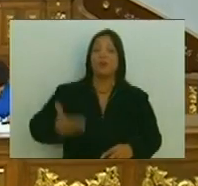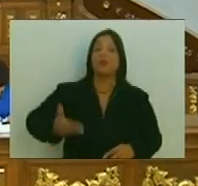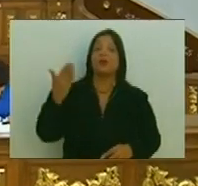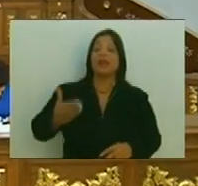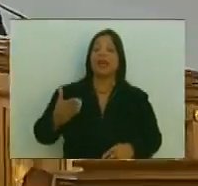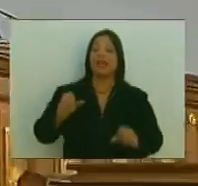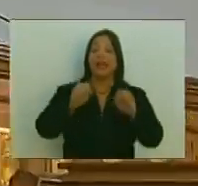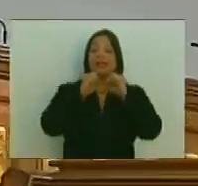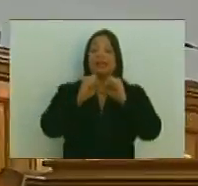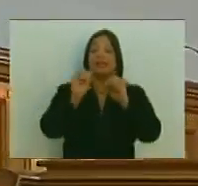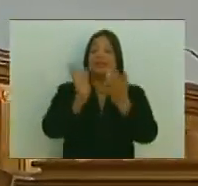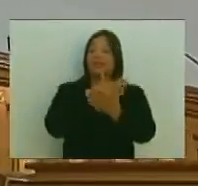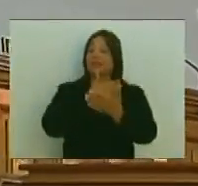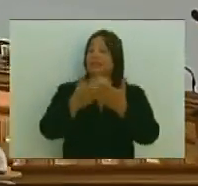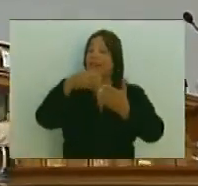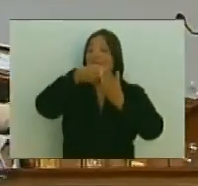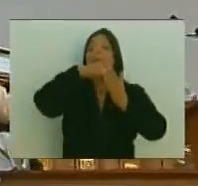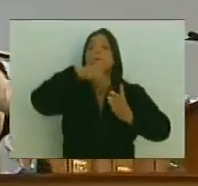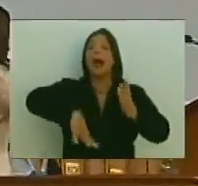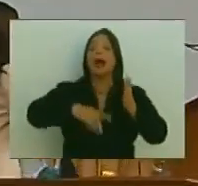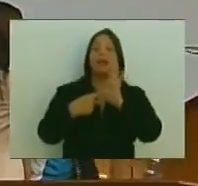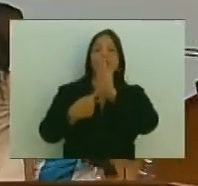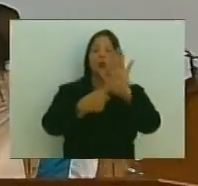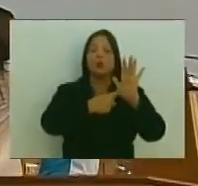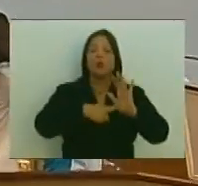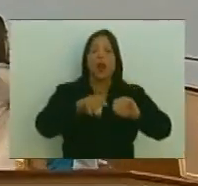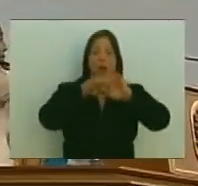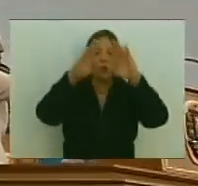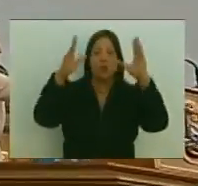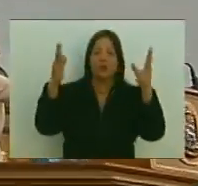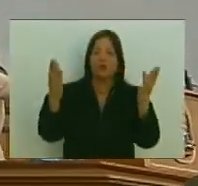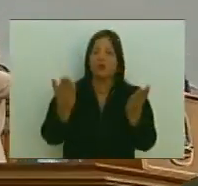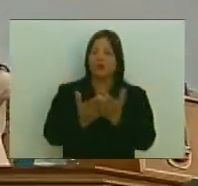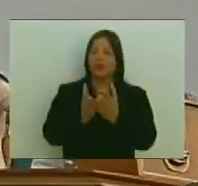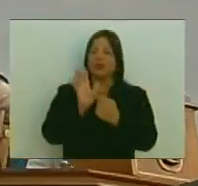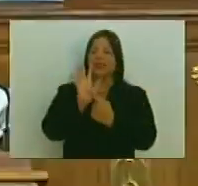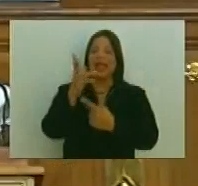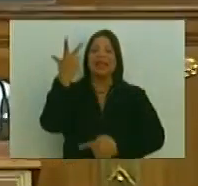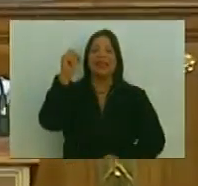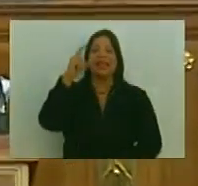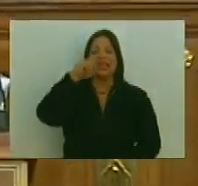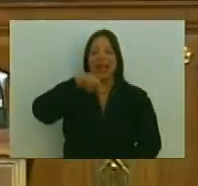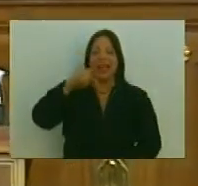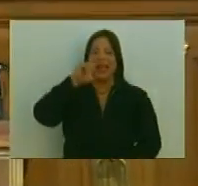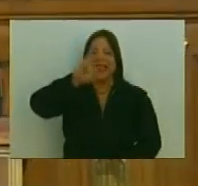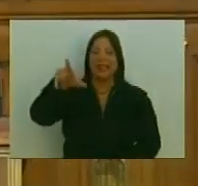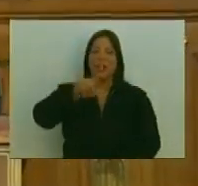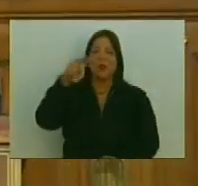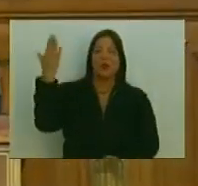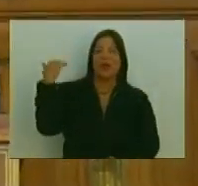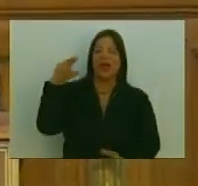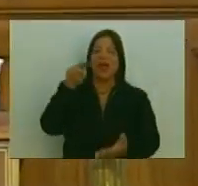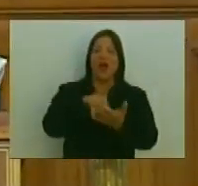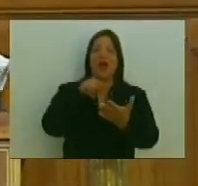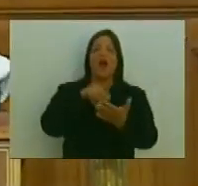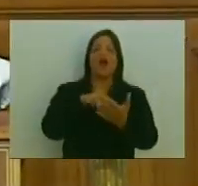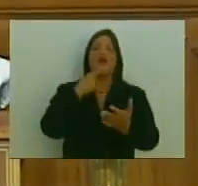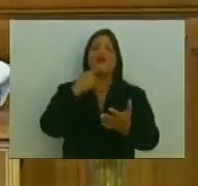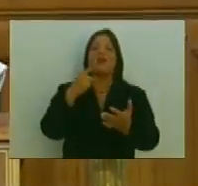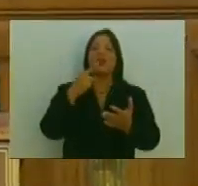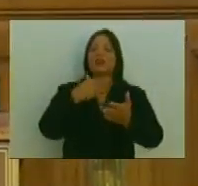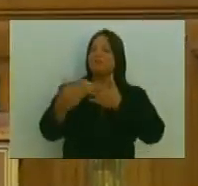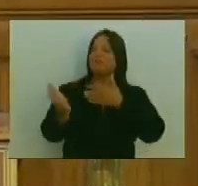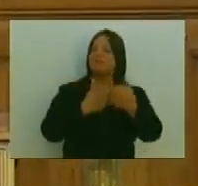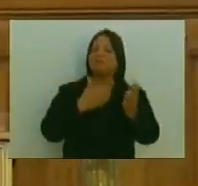en nuestra historia, cuando su imagen recorrió el mundo el 30 de julio ejerciendo su derecho al voto por encima de